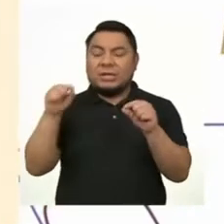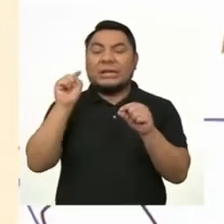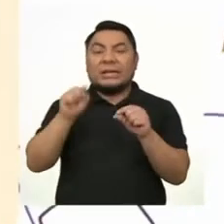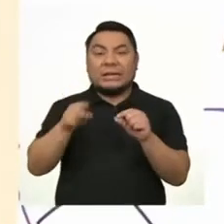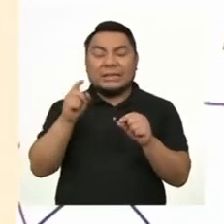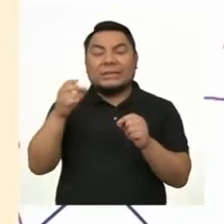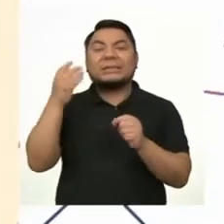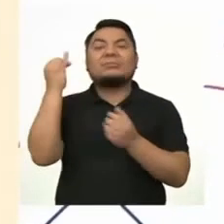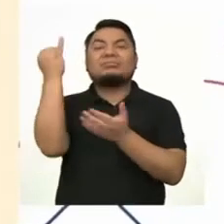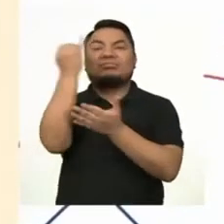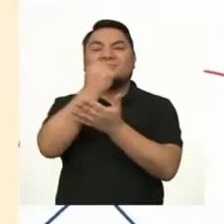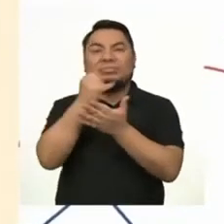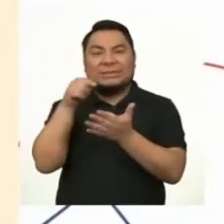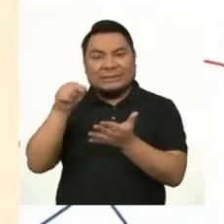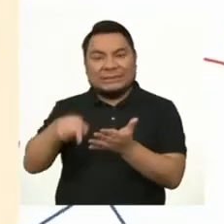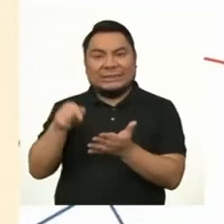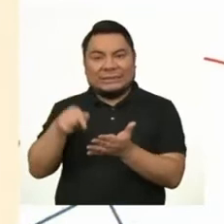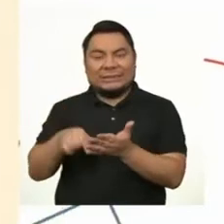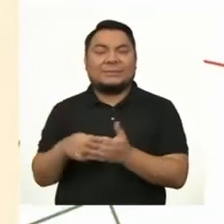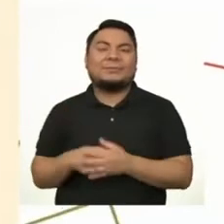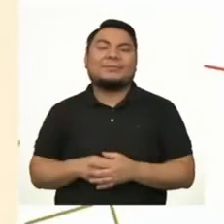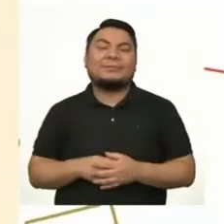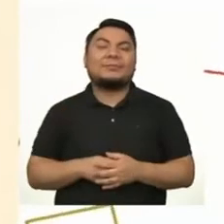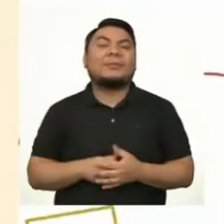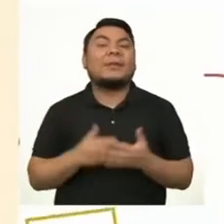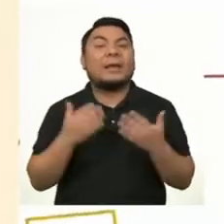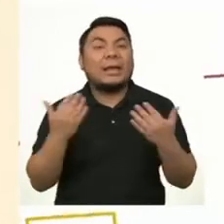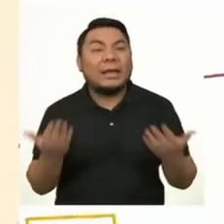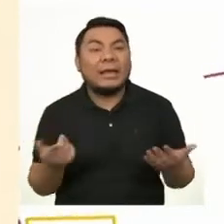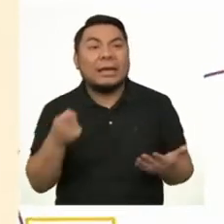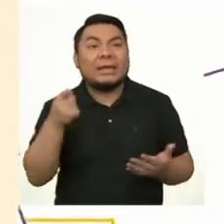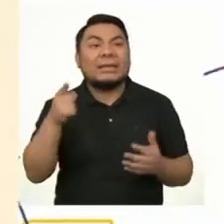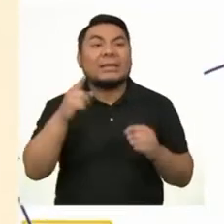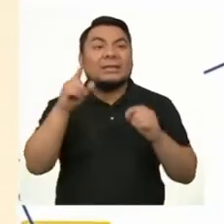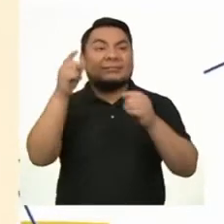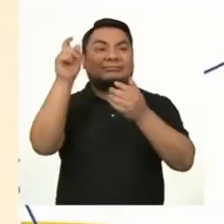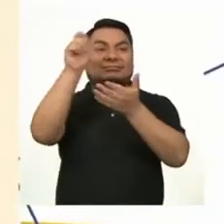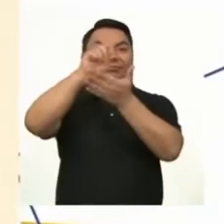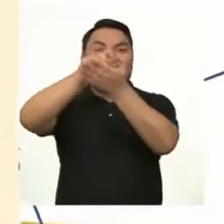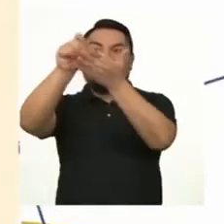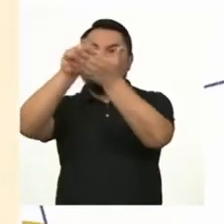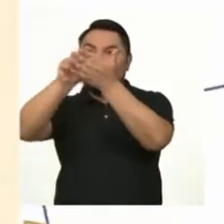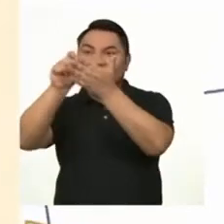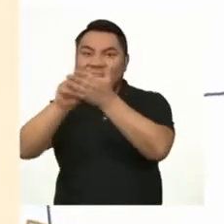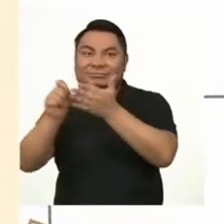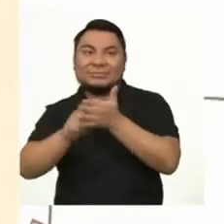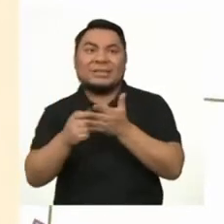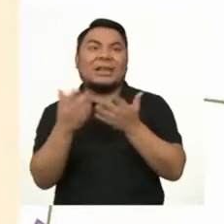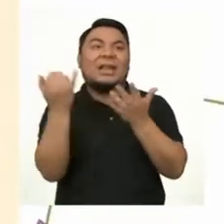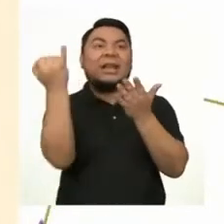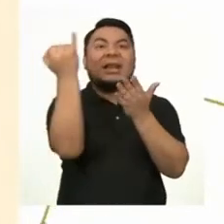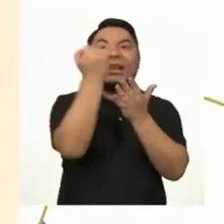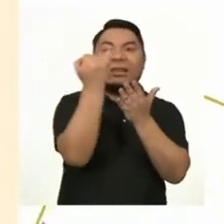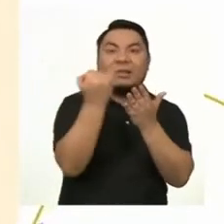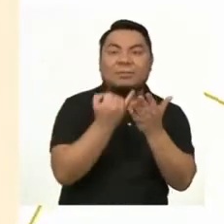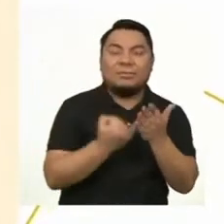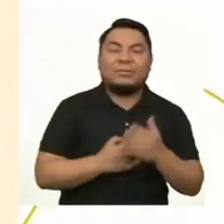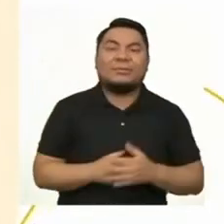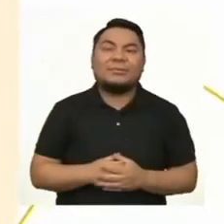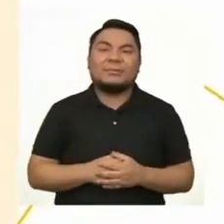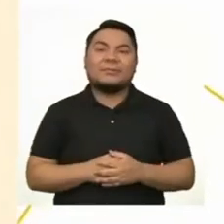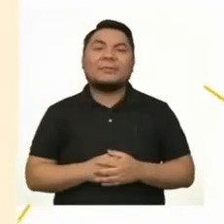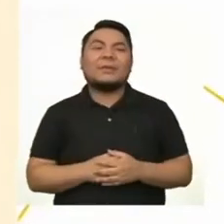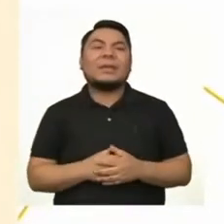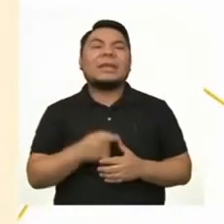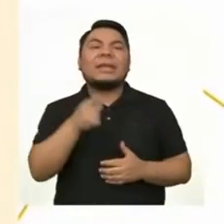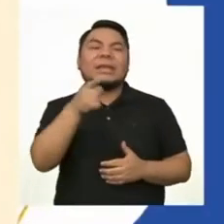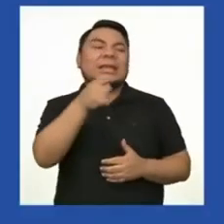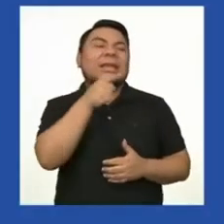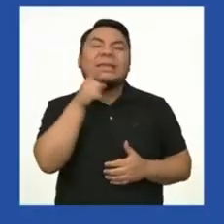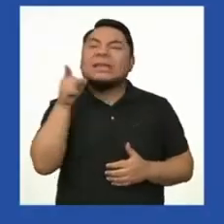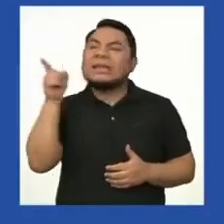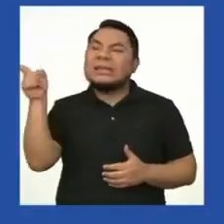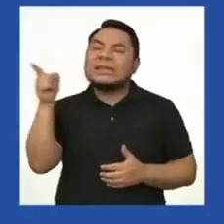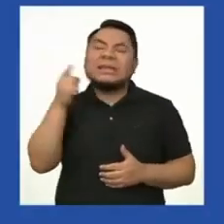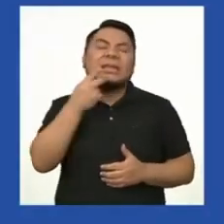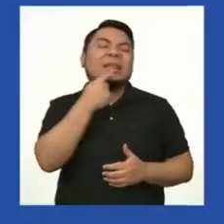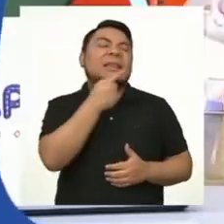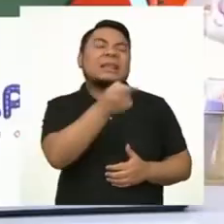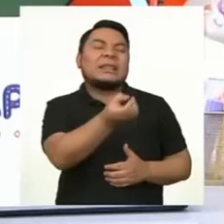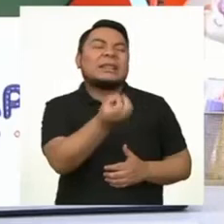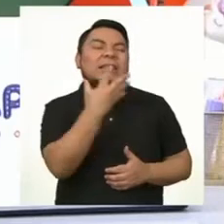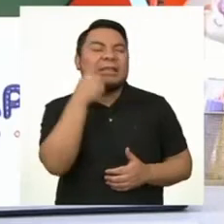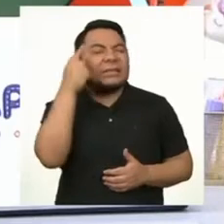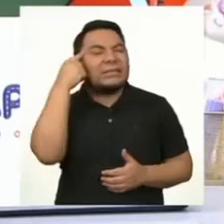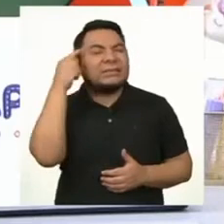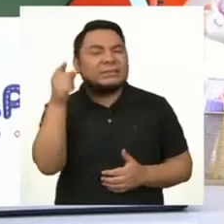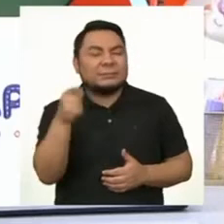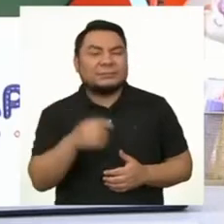ha diseñado esto. Y bueno, está el texto, y eso. ¿Y qué nos puedes decir sobre este texto?